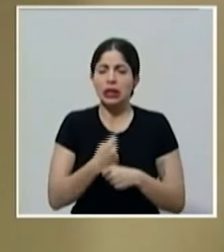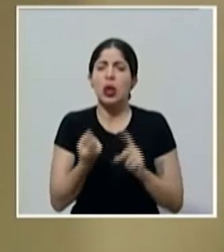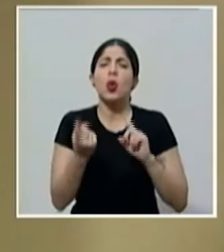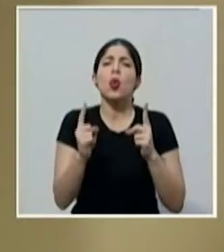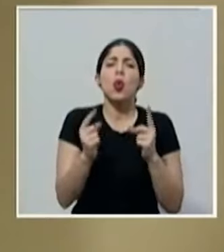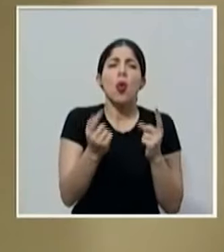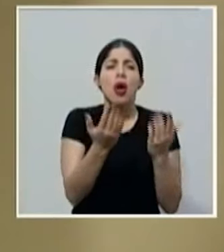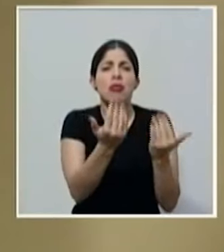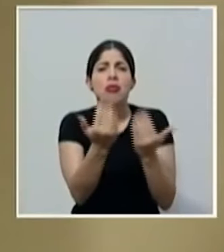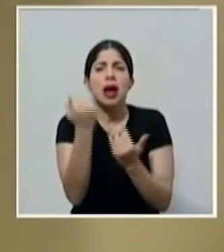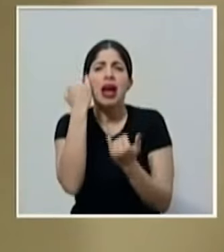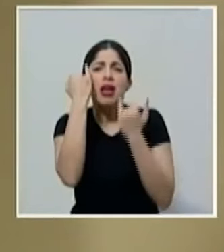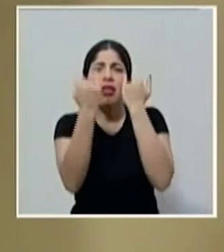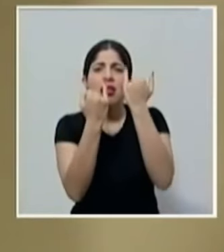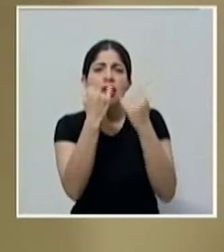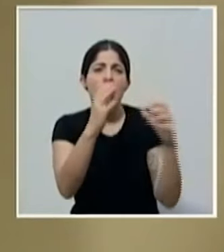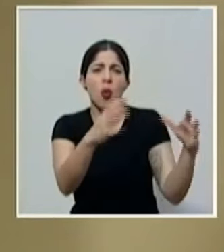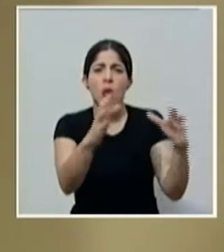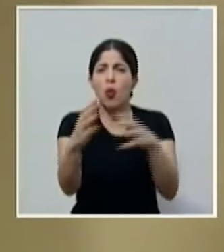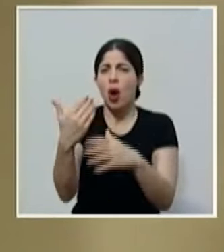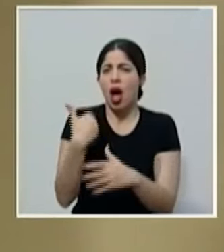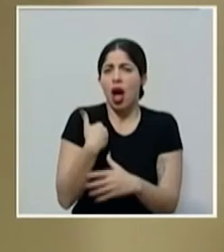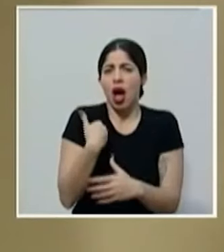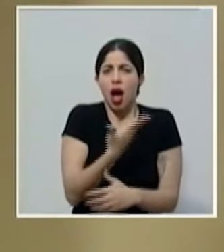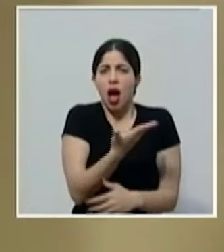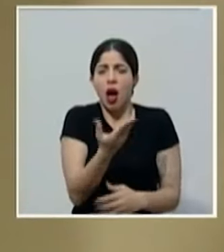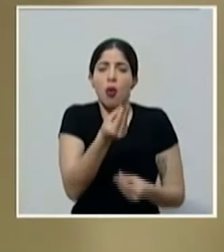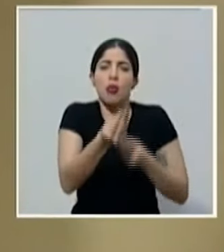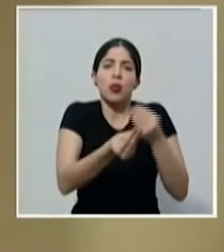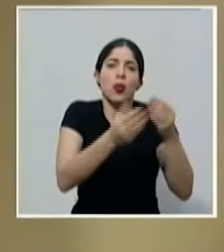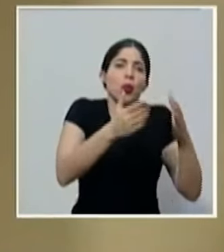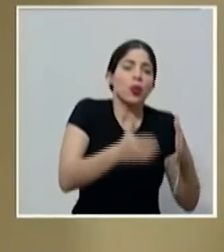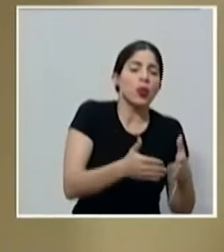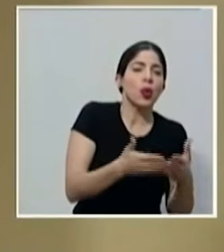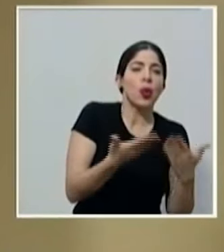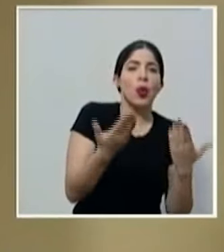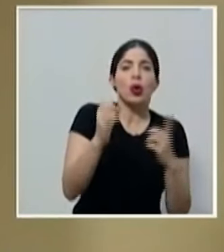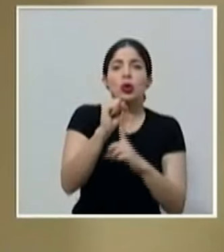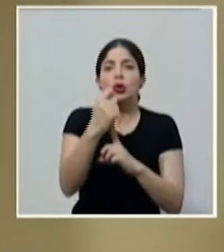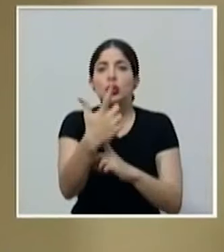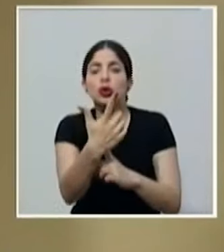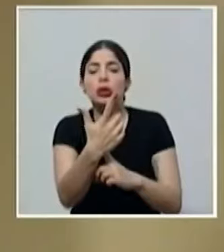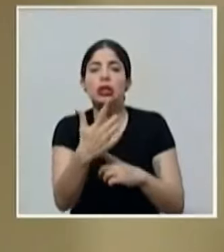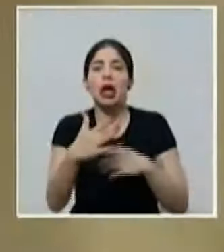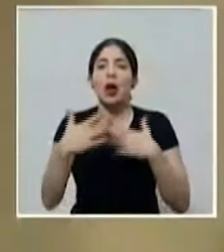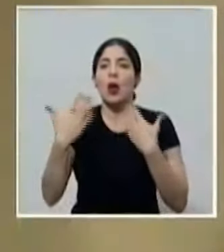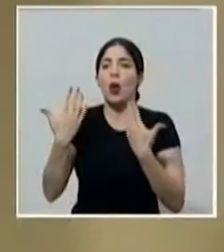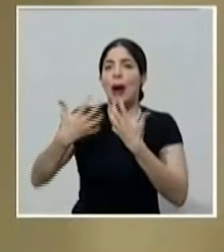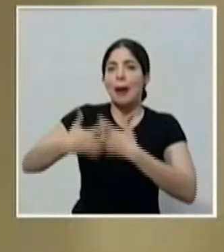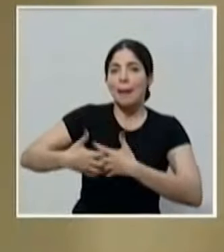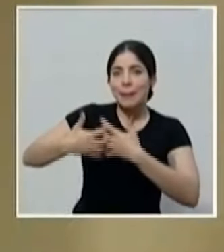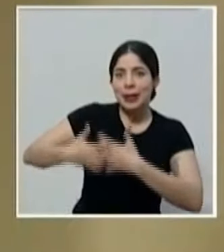las ideas que tienen los sectores, todos los sectores productivos, los sectores sociales,